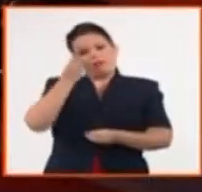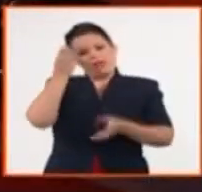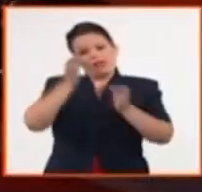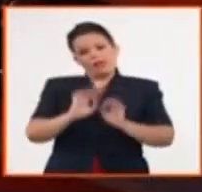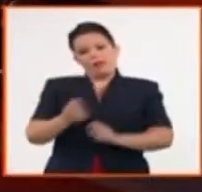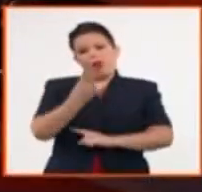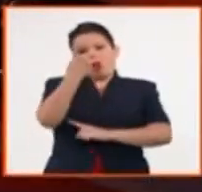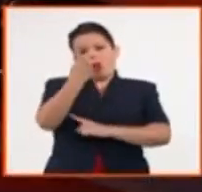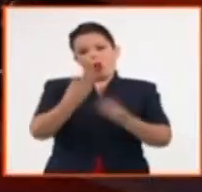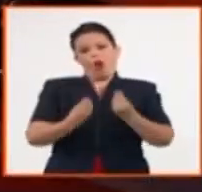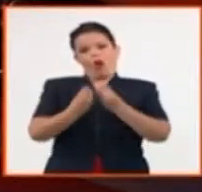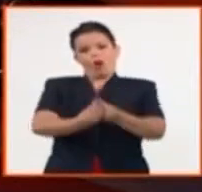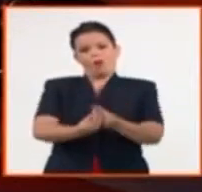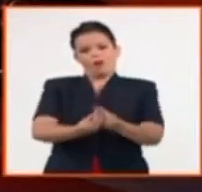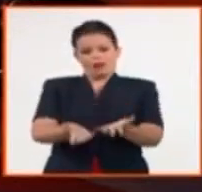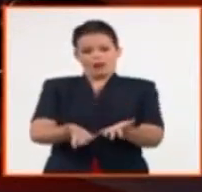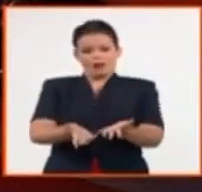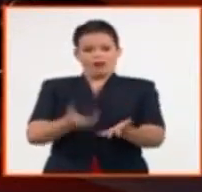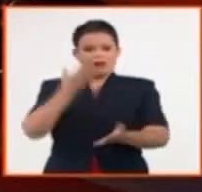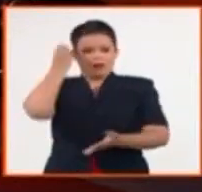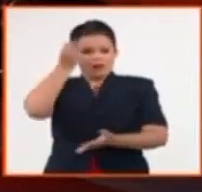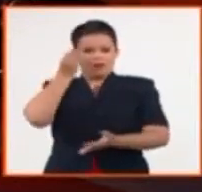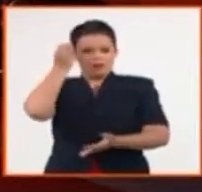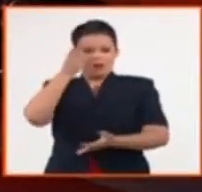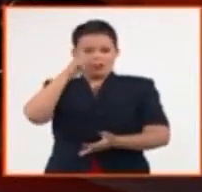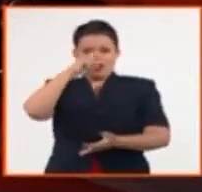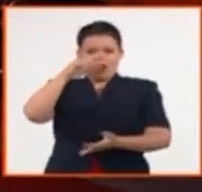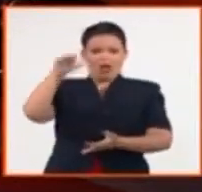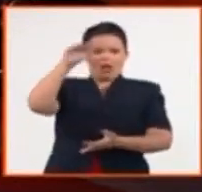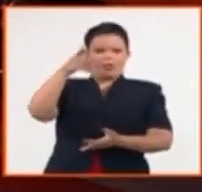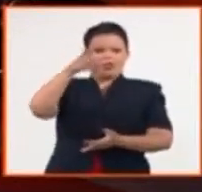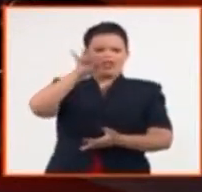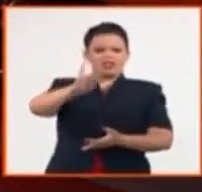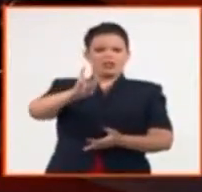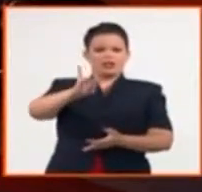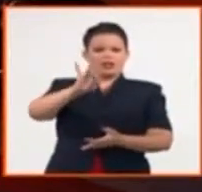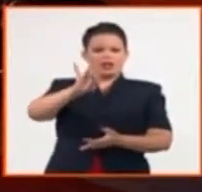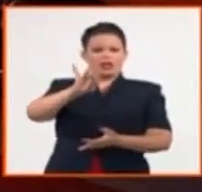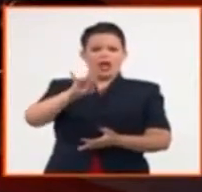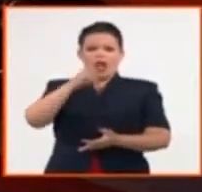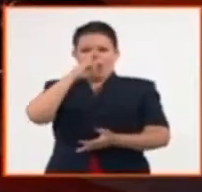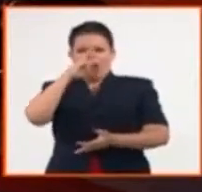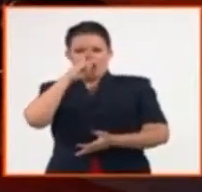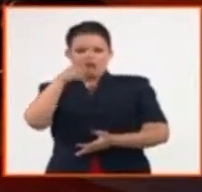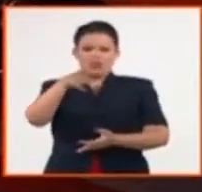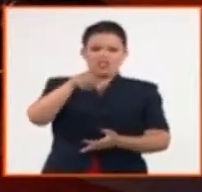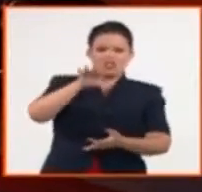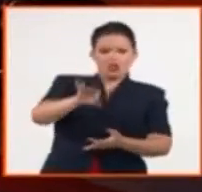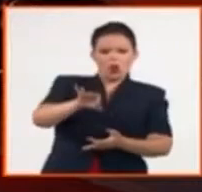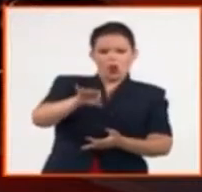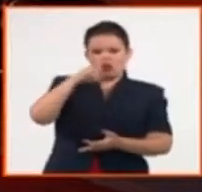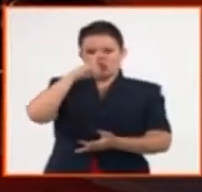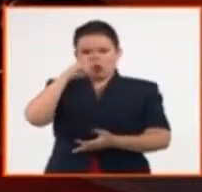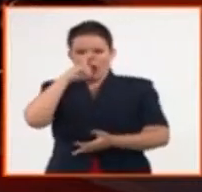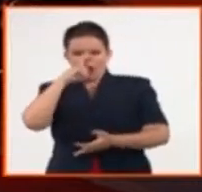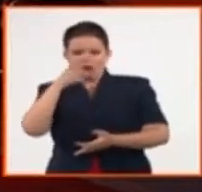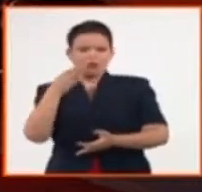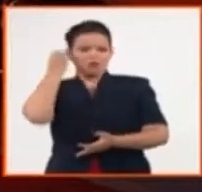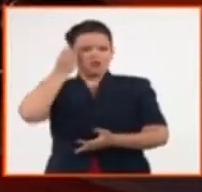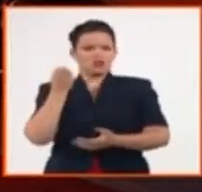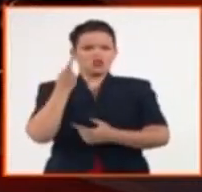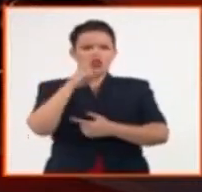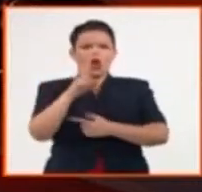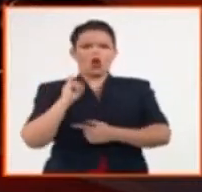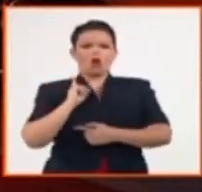eran los mayorcitos iban a ir menos los padres, pero que de todas formas muchos padres fueron a acompañar a sus hijos. Así mismo, es decir, pensando que era el grupo de los